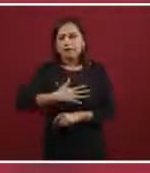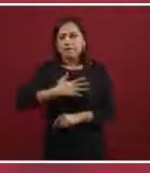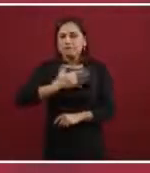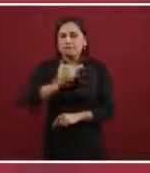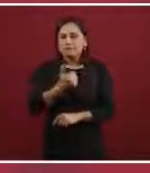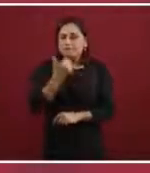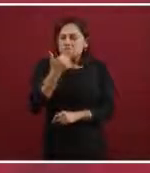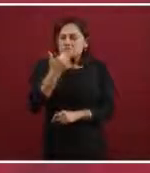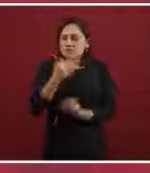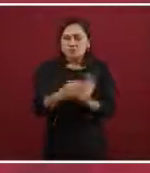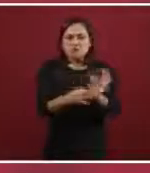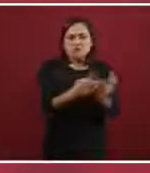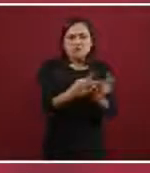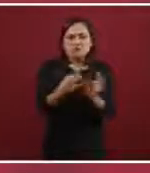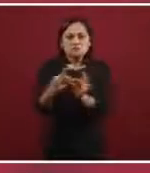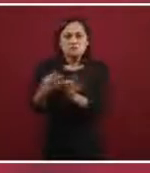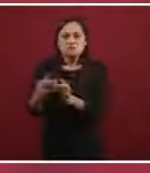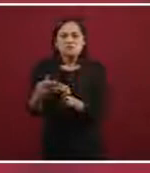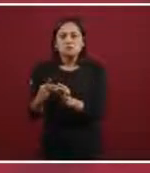empezamos